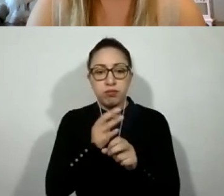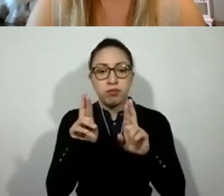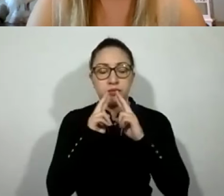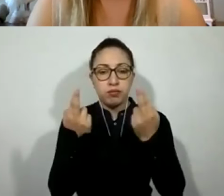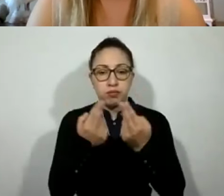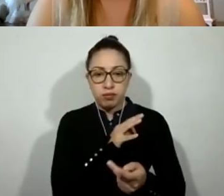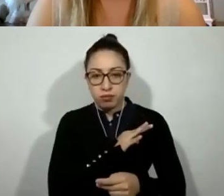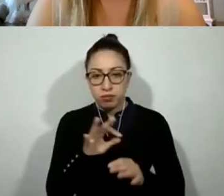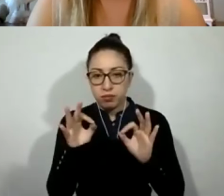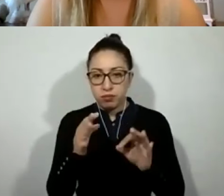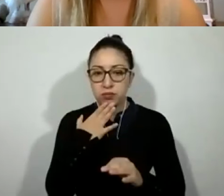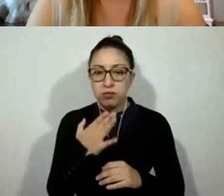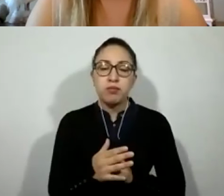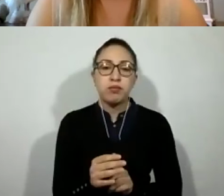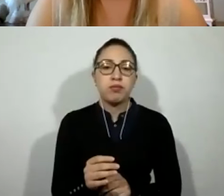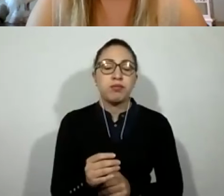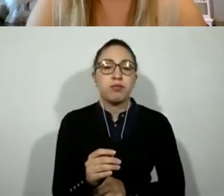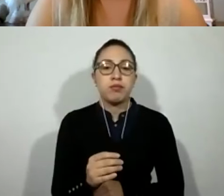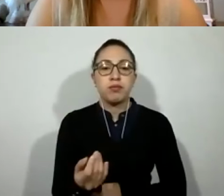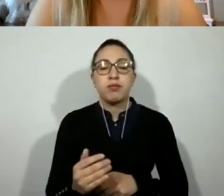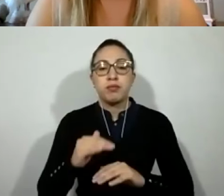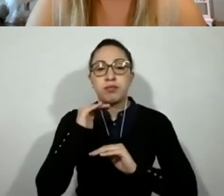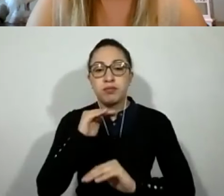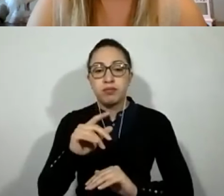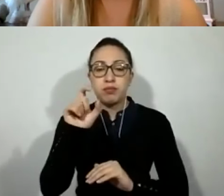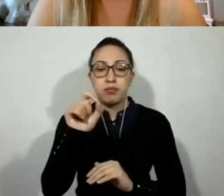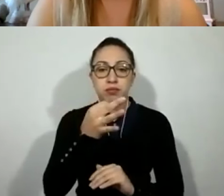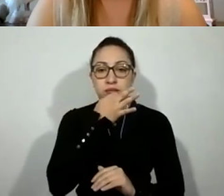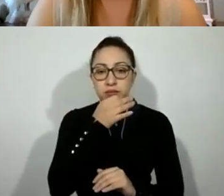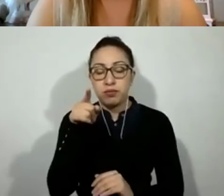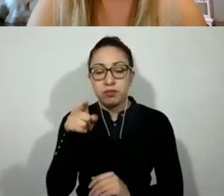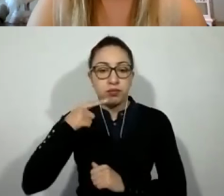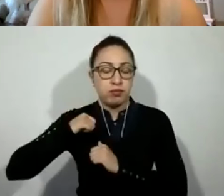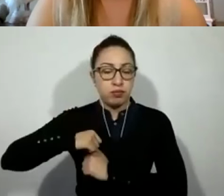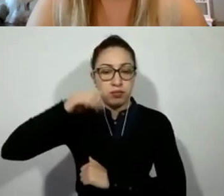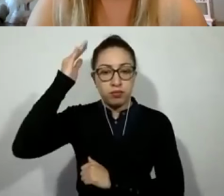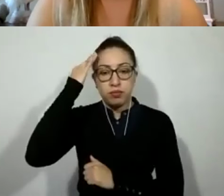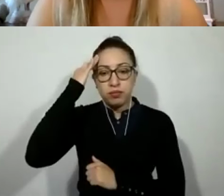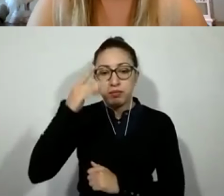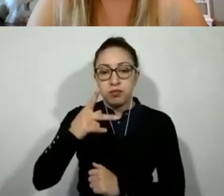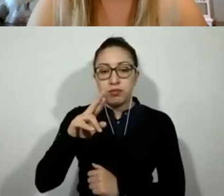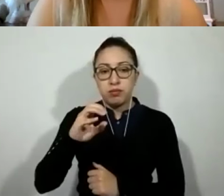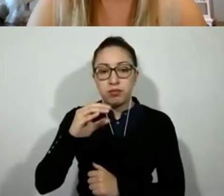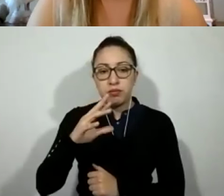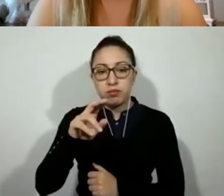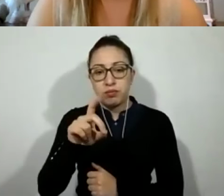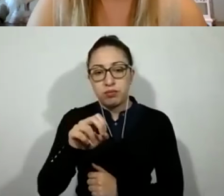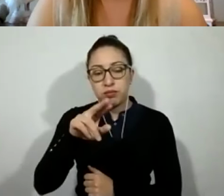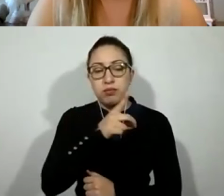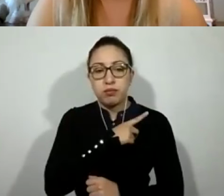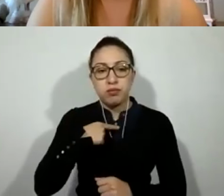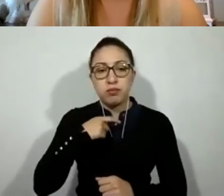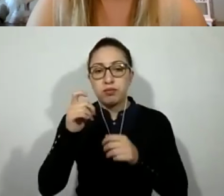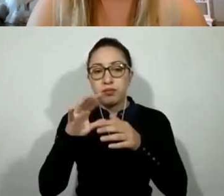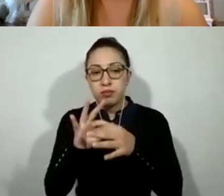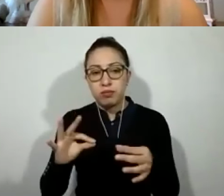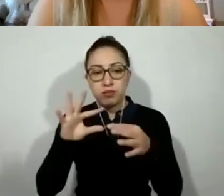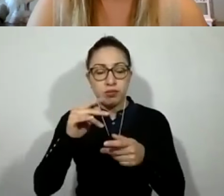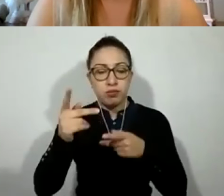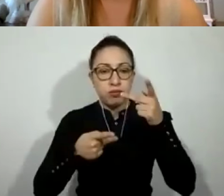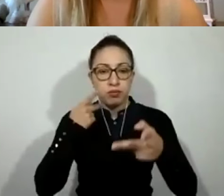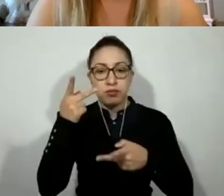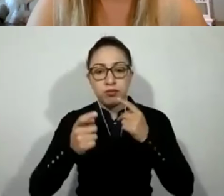se le concede el uso de la palabra al Procurador Fiscal para exponer los datos, conceptos, objetivos y procedimientos empleados